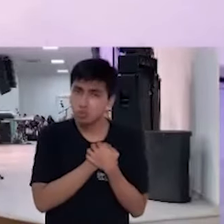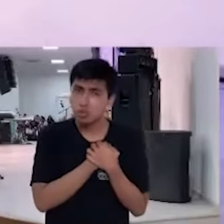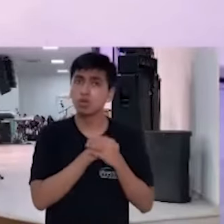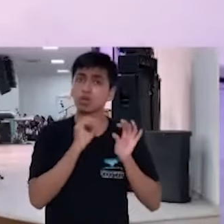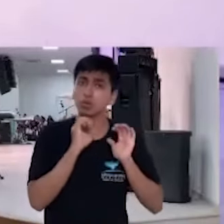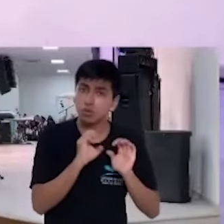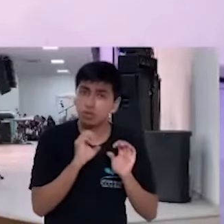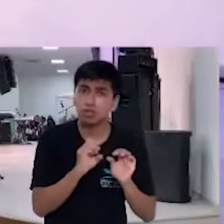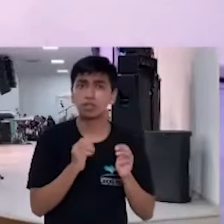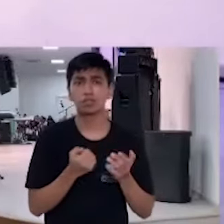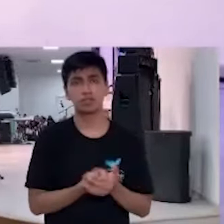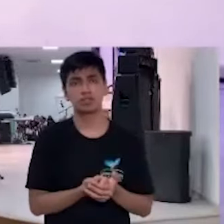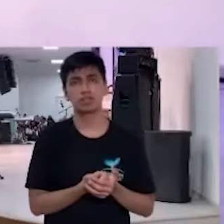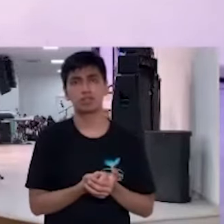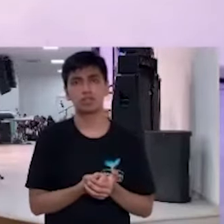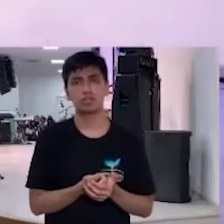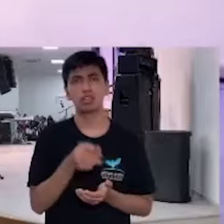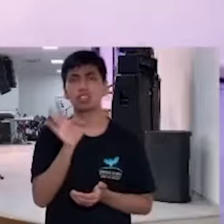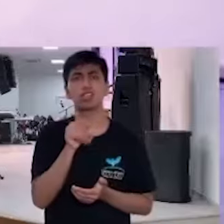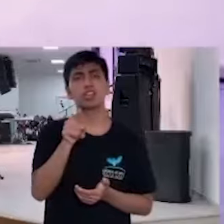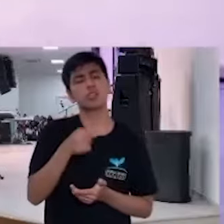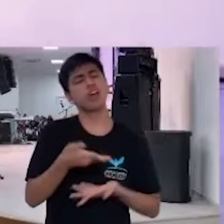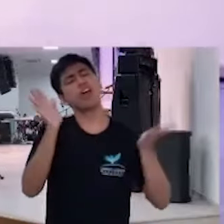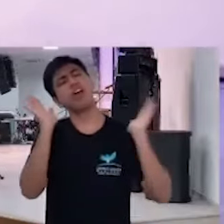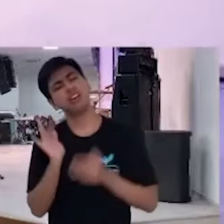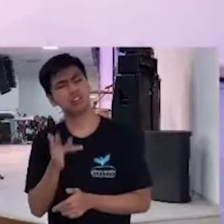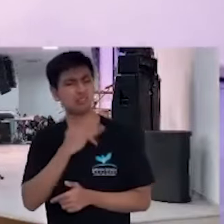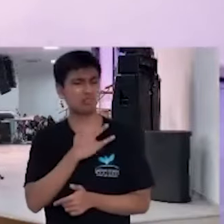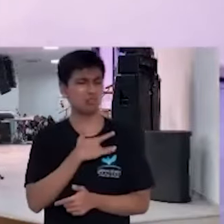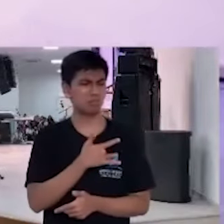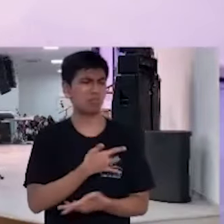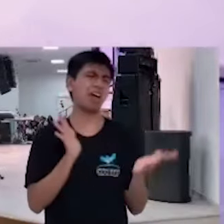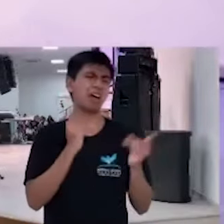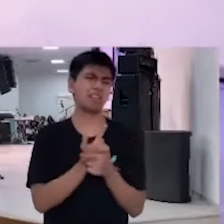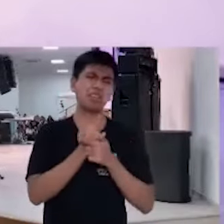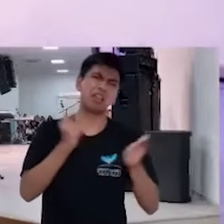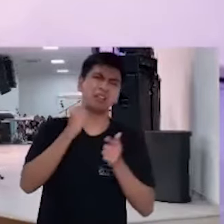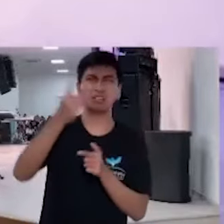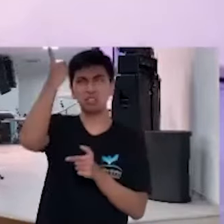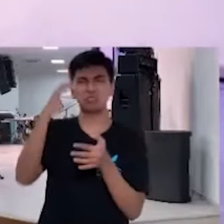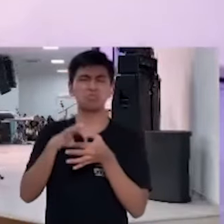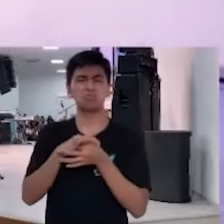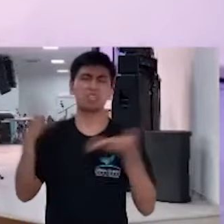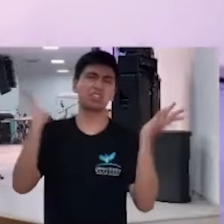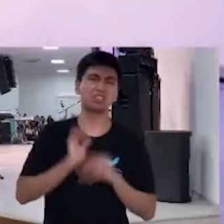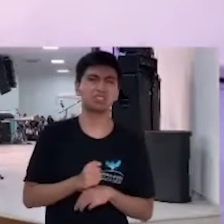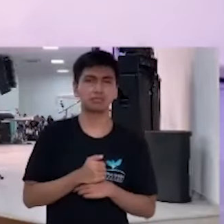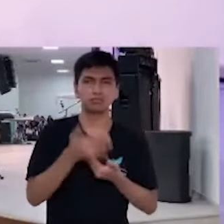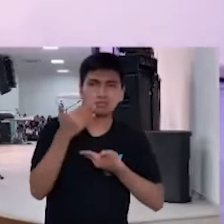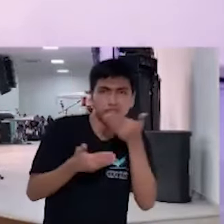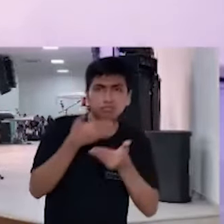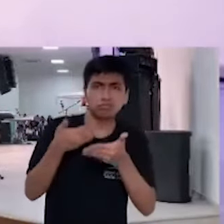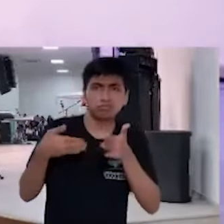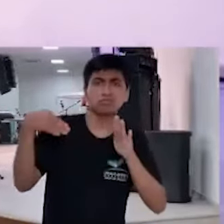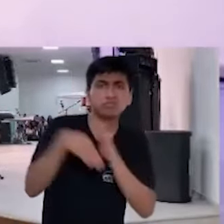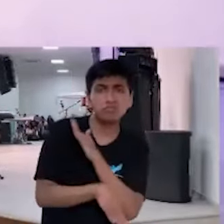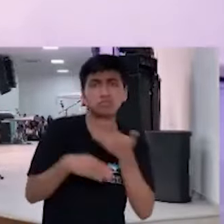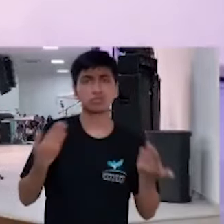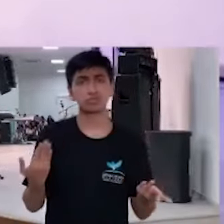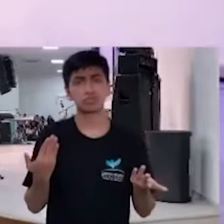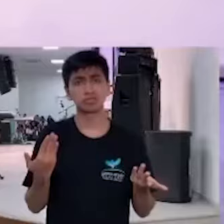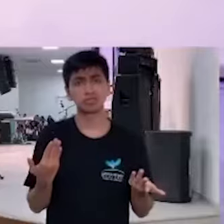porque eso va a determinar el rumbo de tu vida. Si vas a terminar la carrera con gozo o si vas a terminar la carrera como un soldado